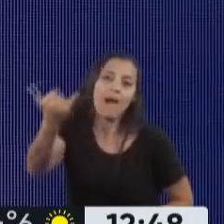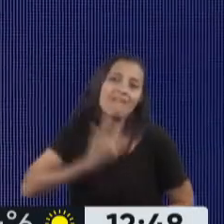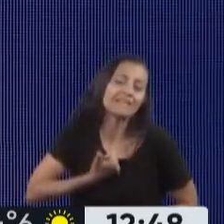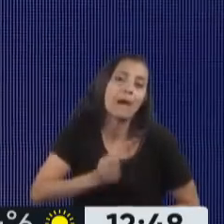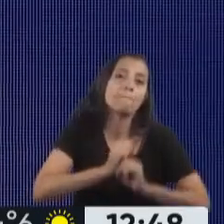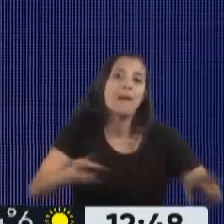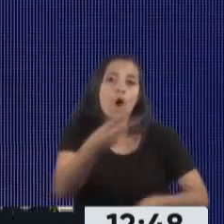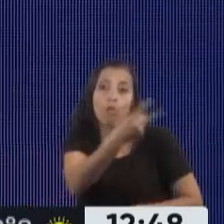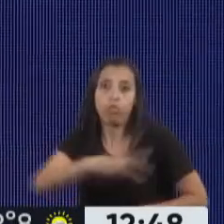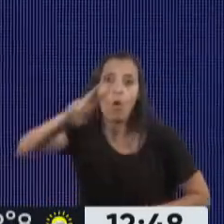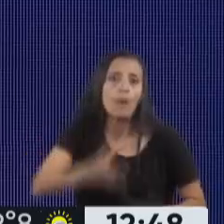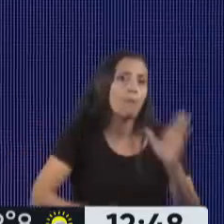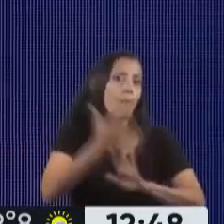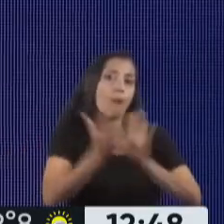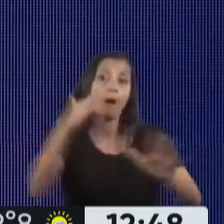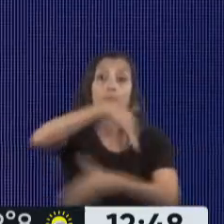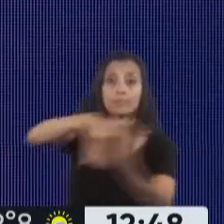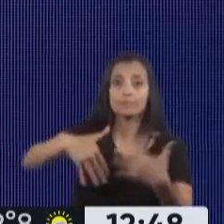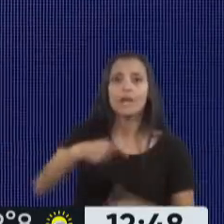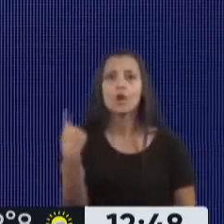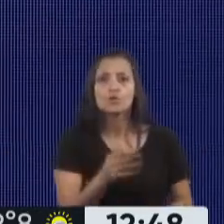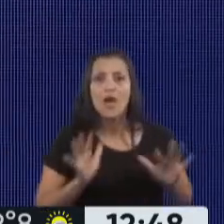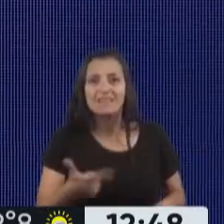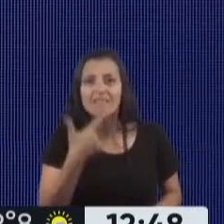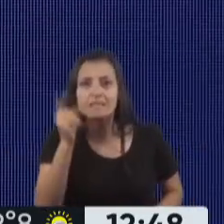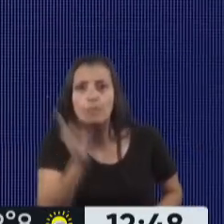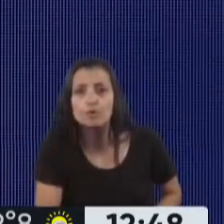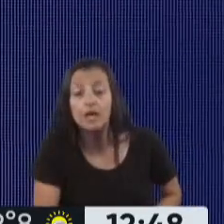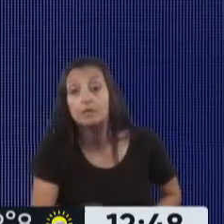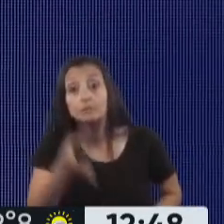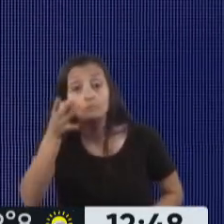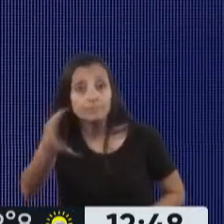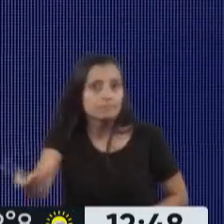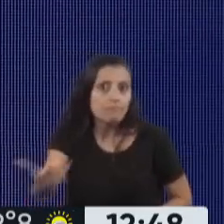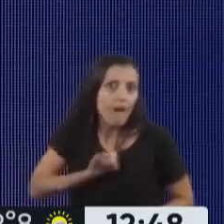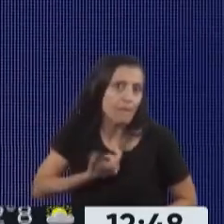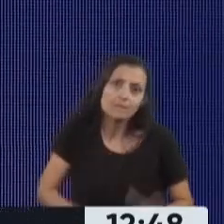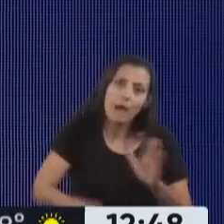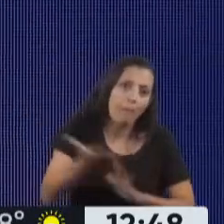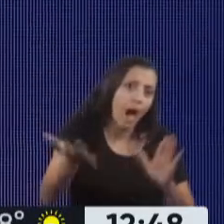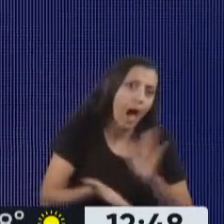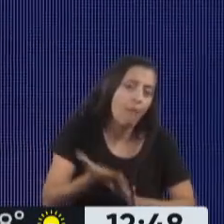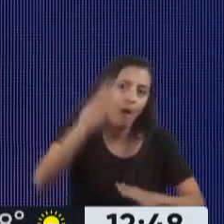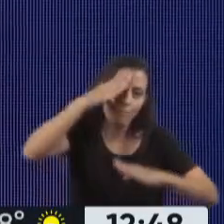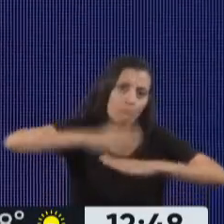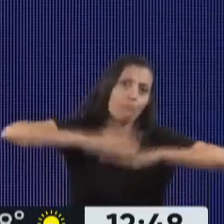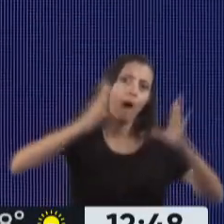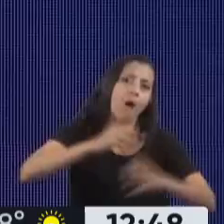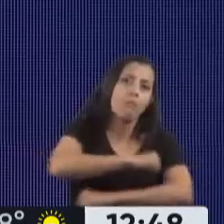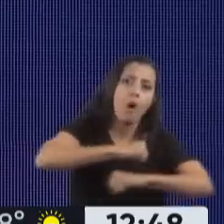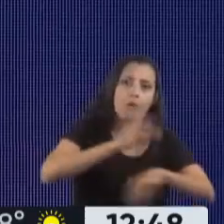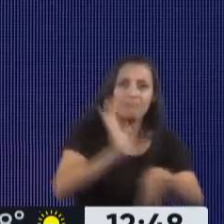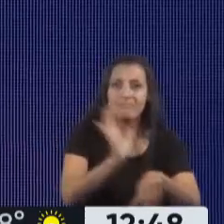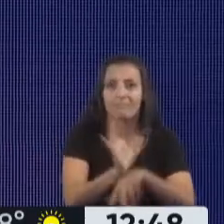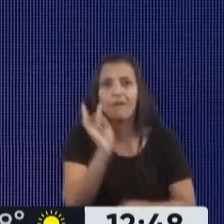camino a pegarse una piña. Nosotros teníamos 17. más o menos para tener un orden de magnitud desde